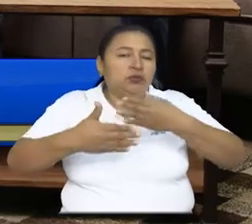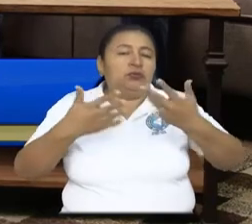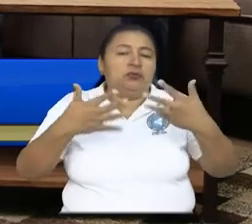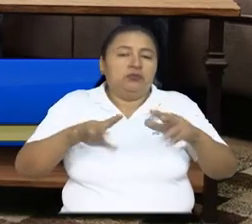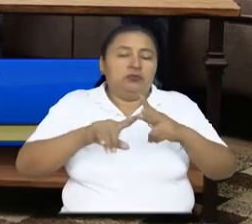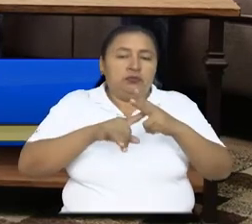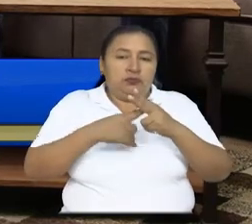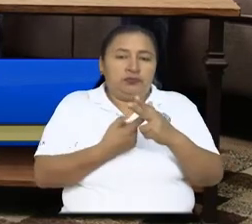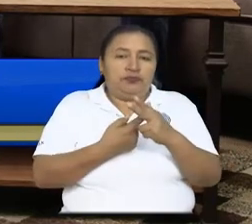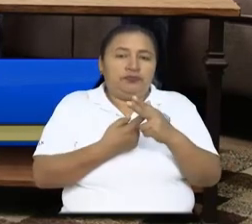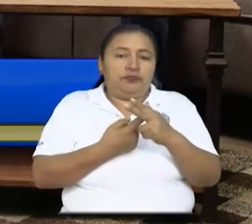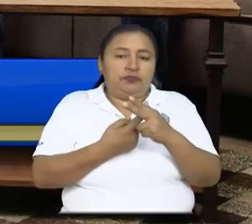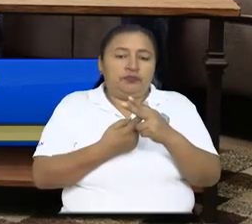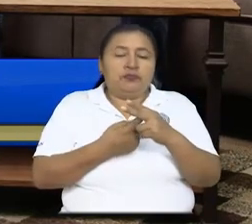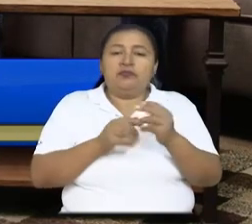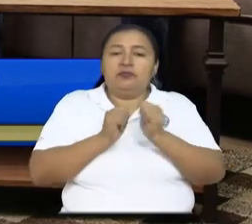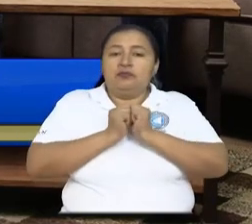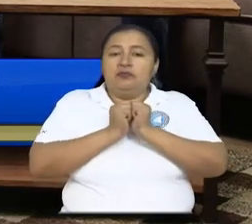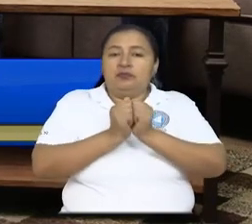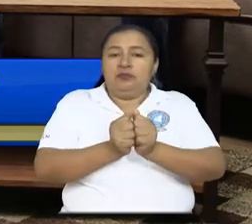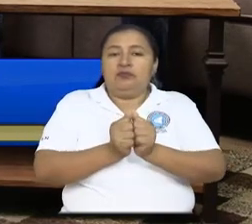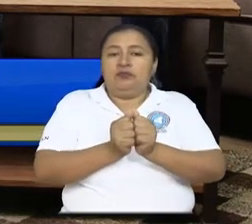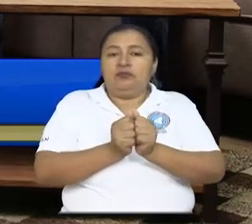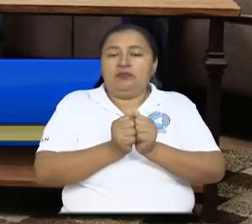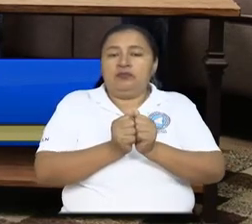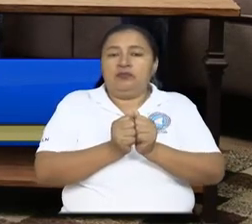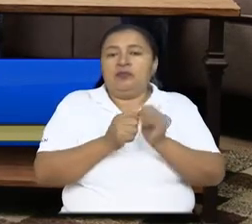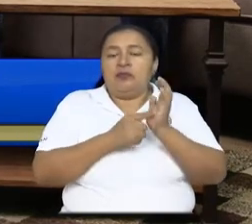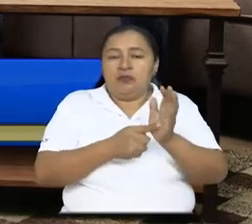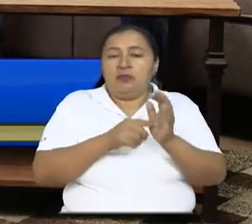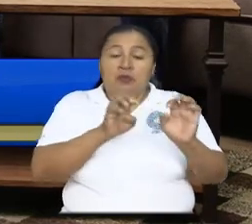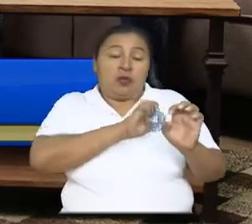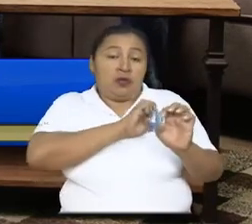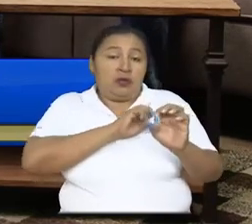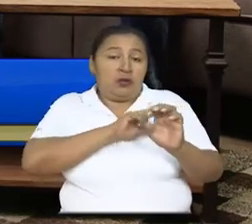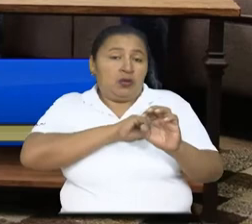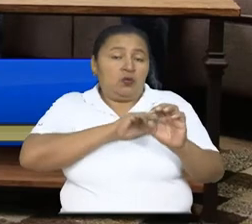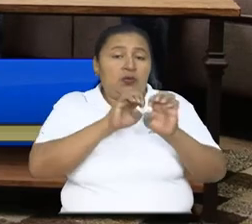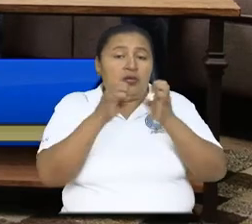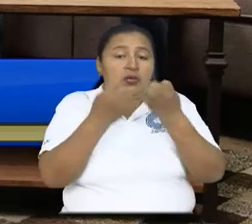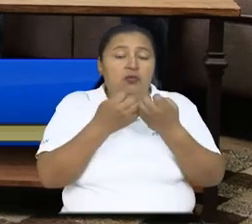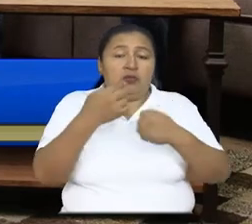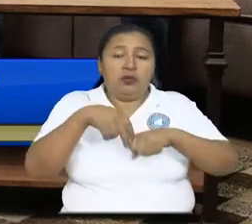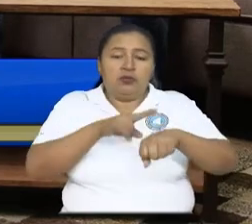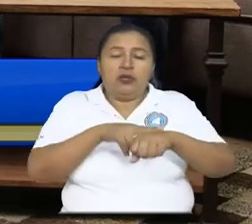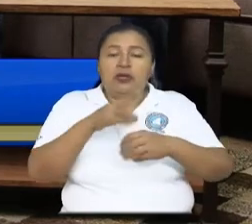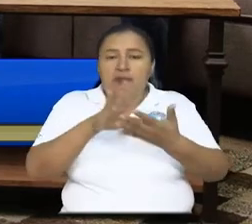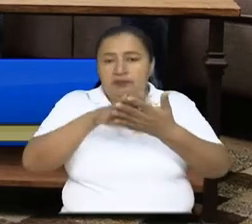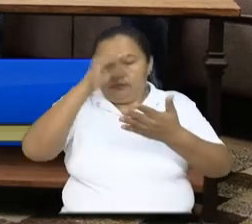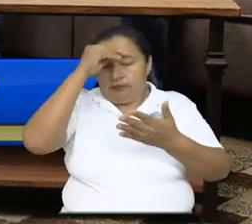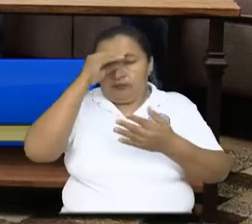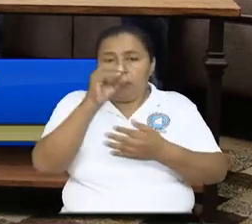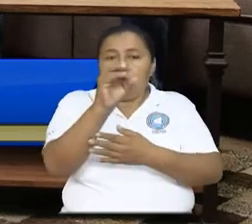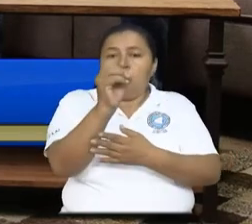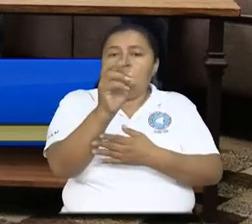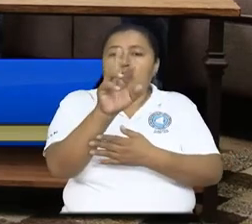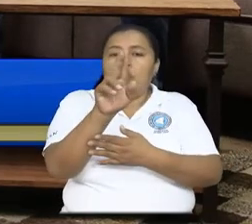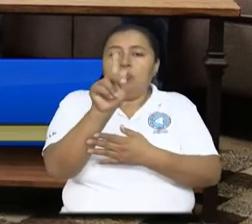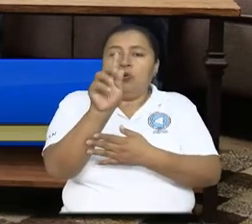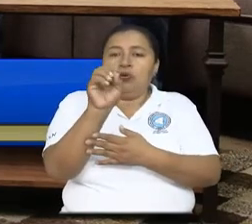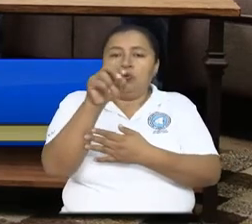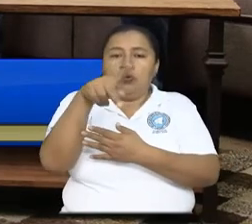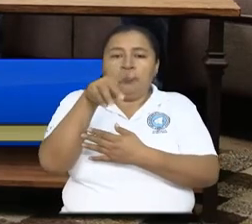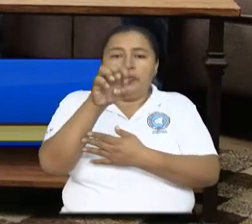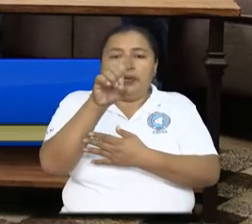iniciando los compañeros por ejemplo hay un equipo nacional que está conformando de ortopedia que estos